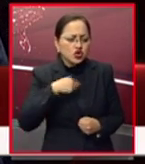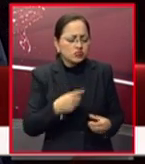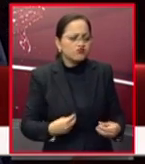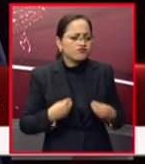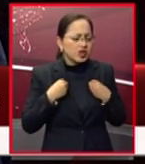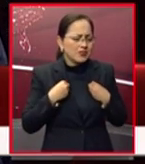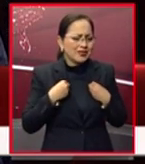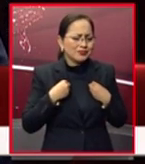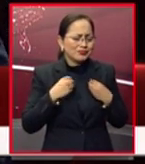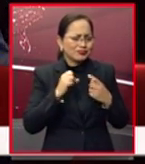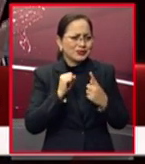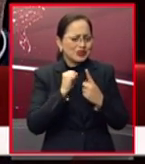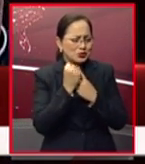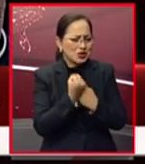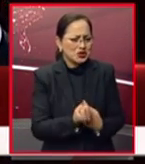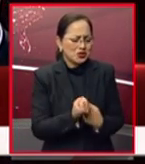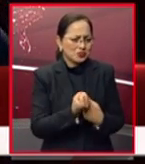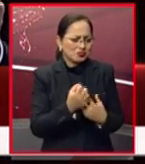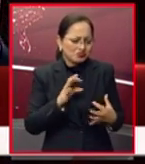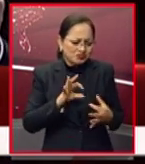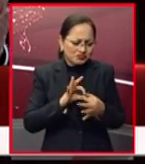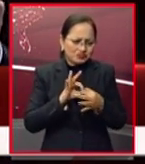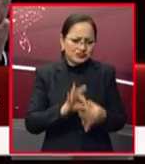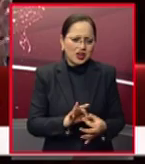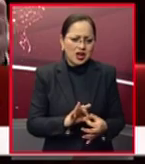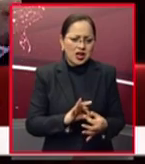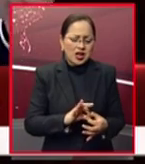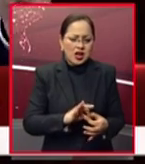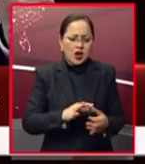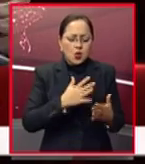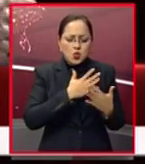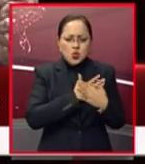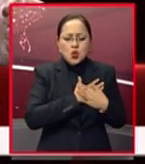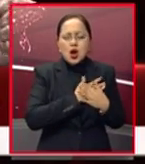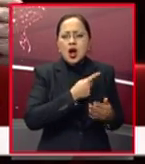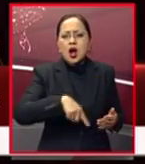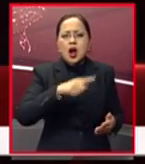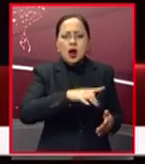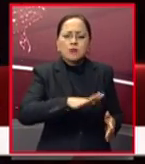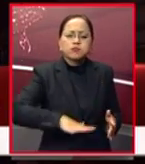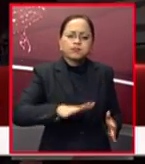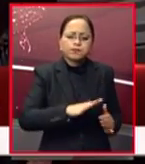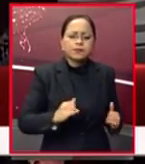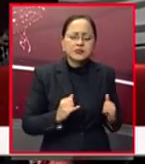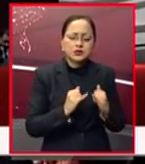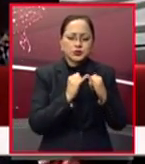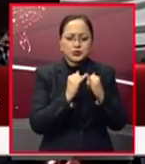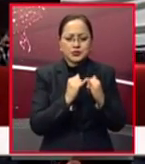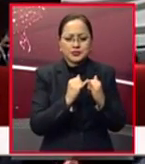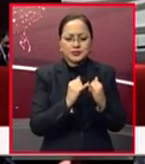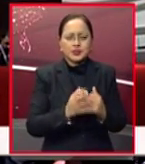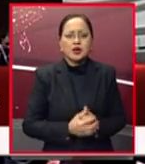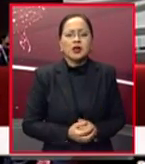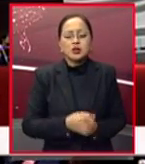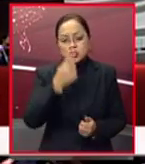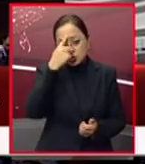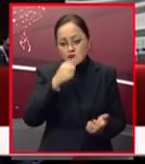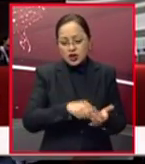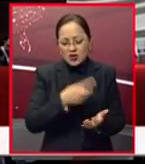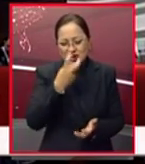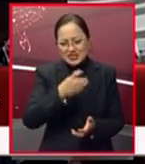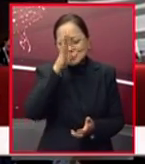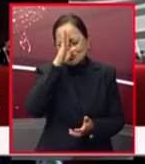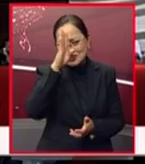viviendo un sentido patrimonialista de las instituciones, como bien se ha comentado anteriormente. Creo que ahí está la